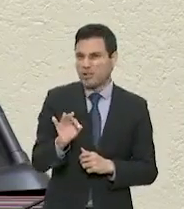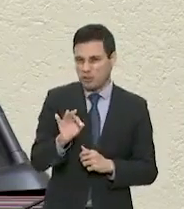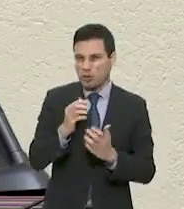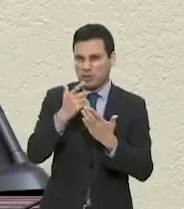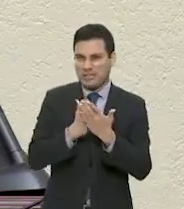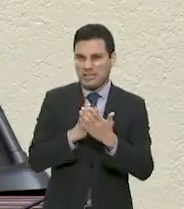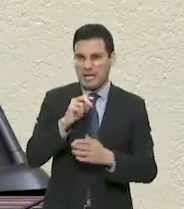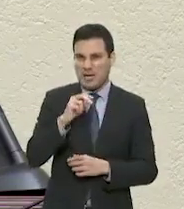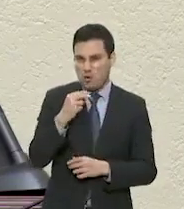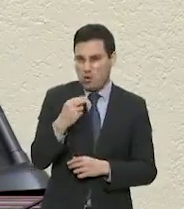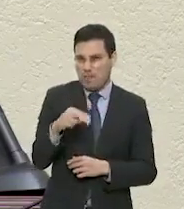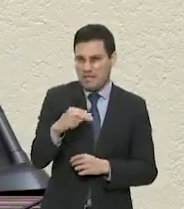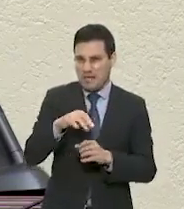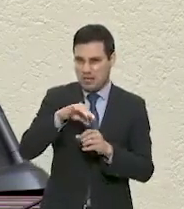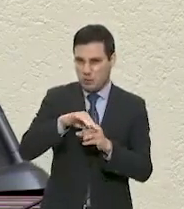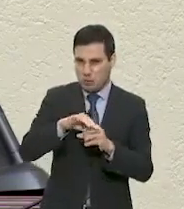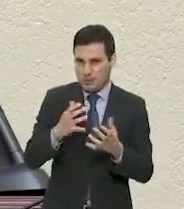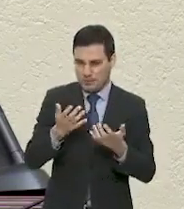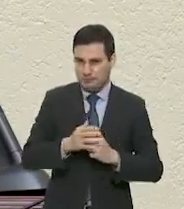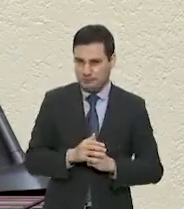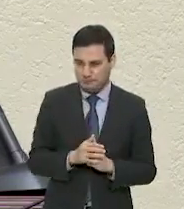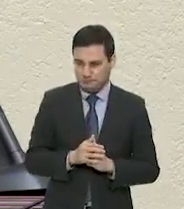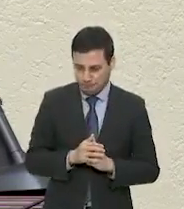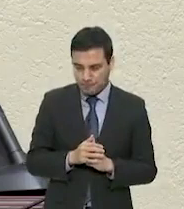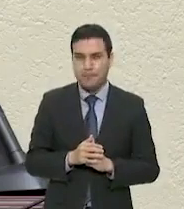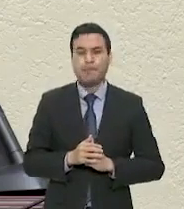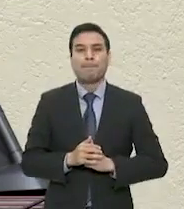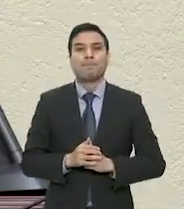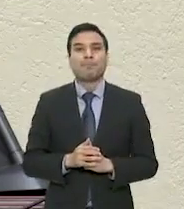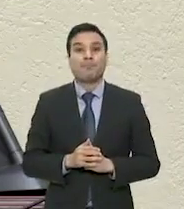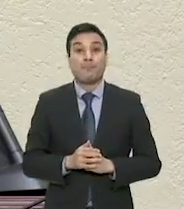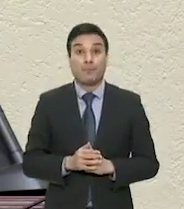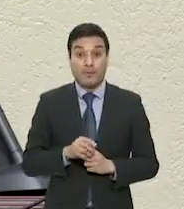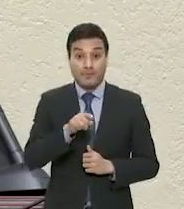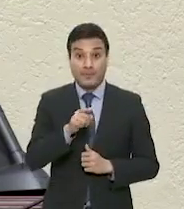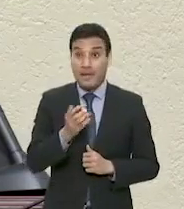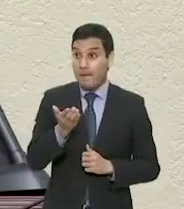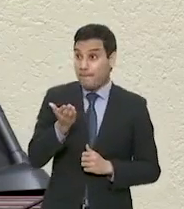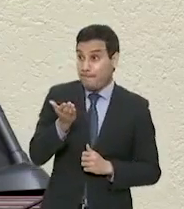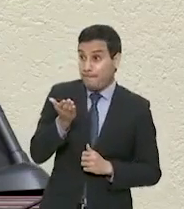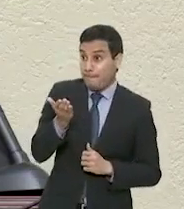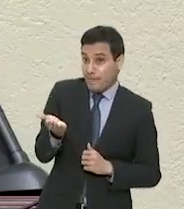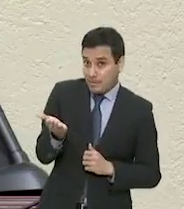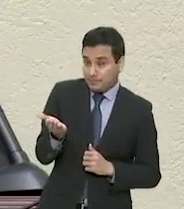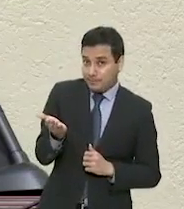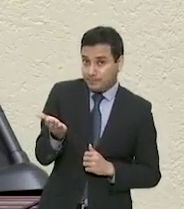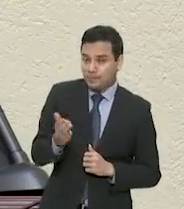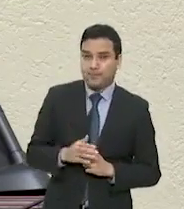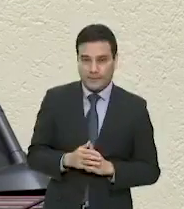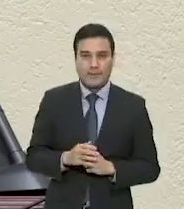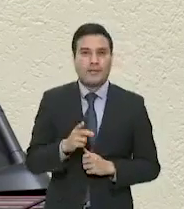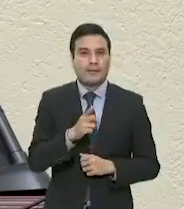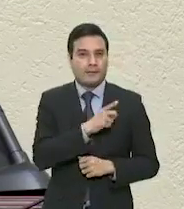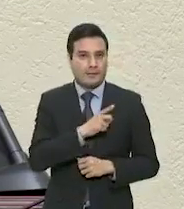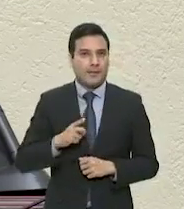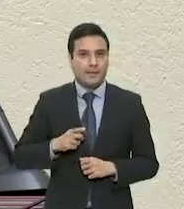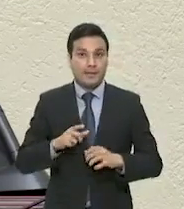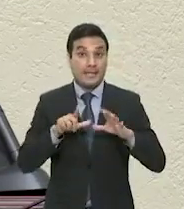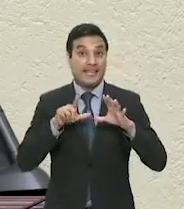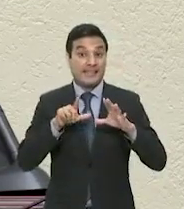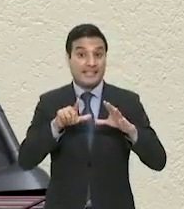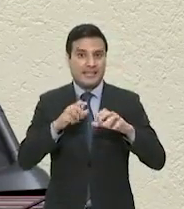en la lista nominal de electores siempre y cuando en la solicitud correspondan a por lo menos 17 entidades